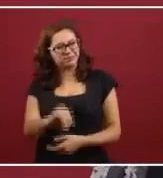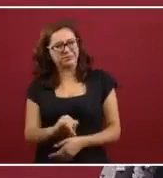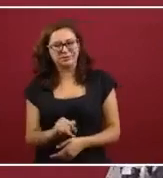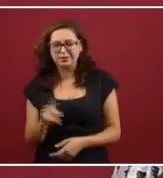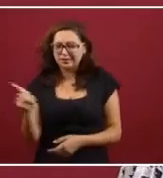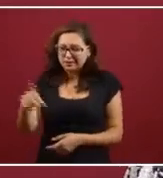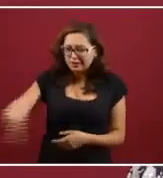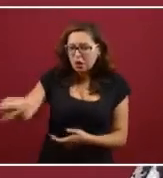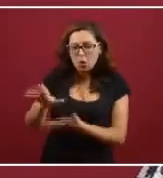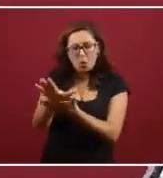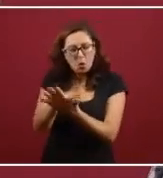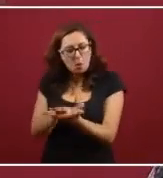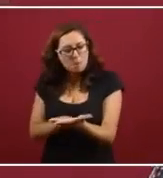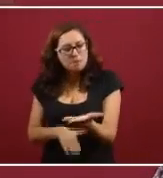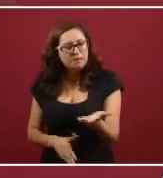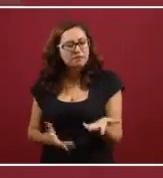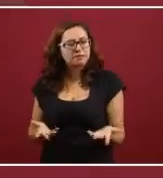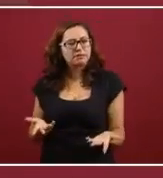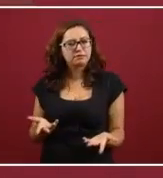someterlos